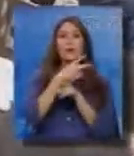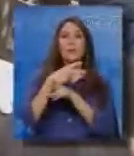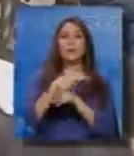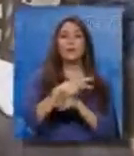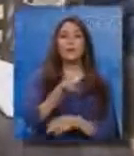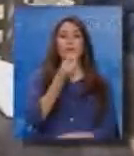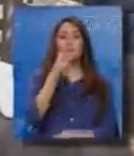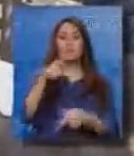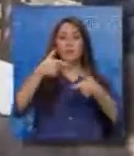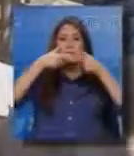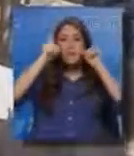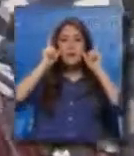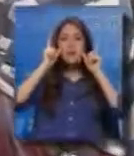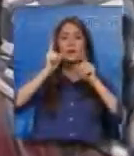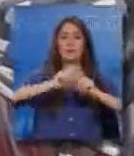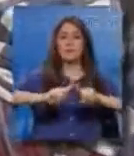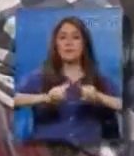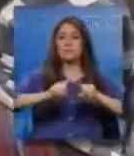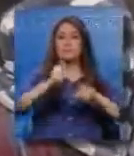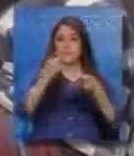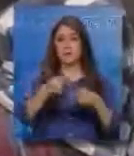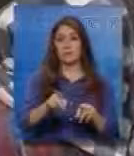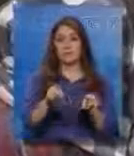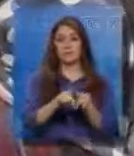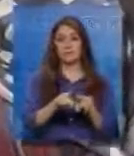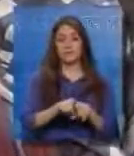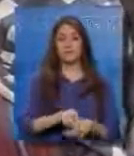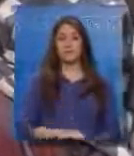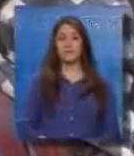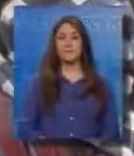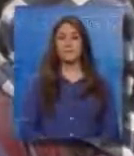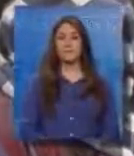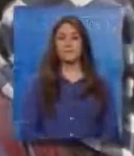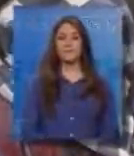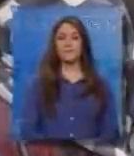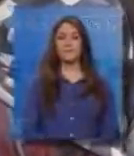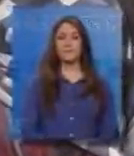y medicar a su ganado en caso de que enfermen. Alcibia de Zona ofrece esta televisión.